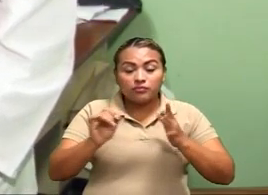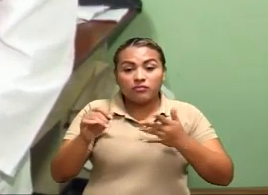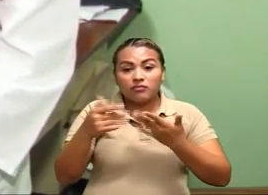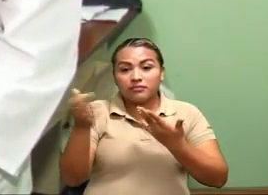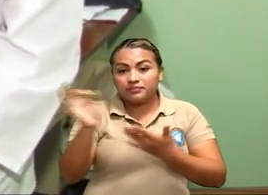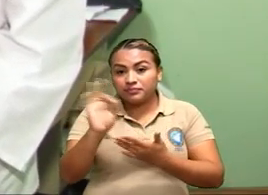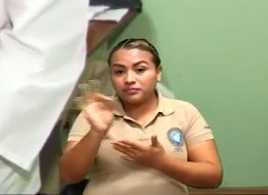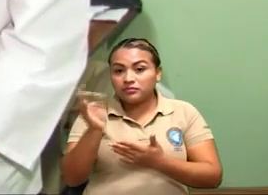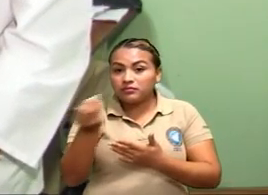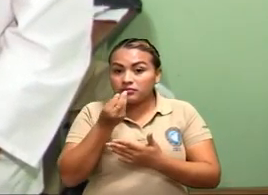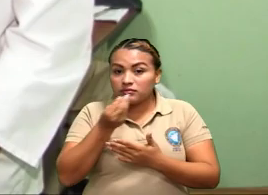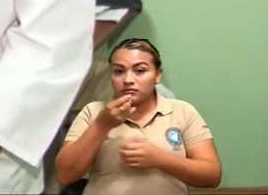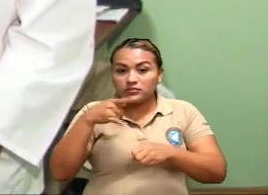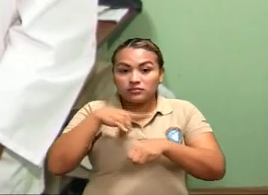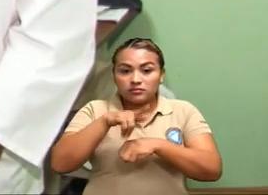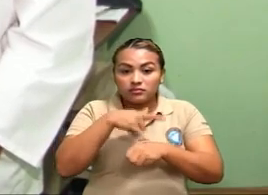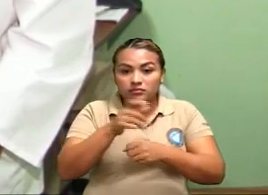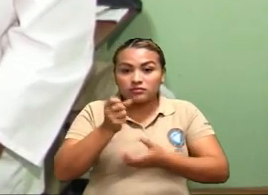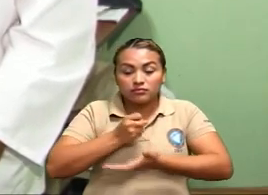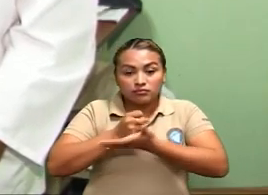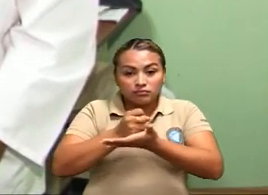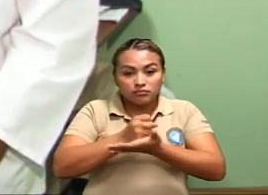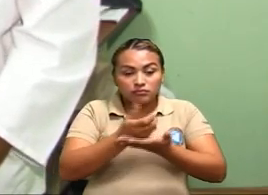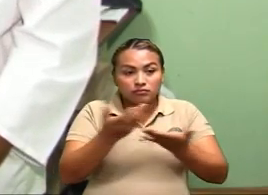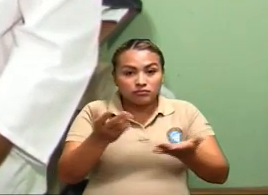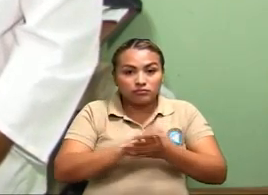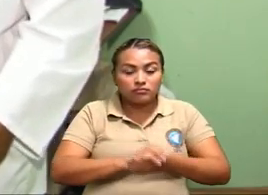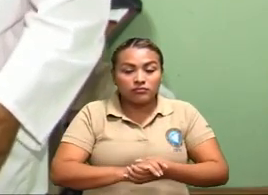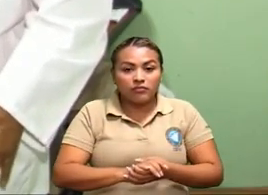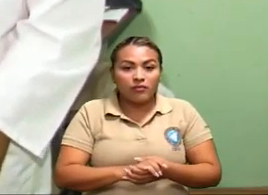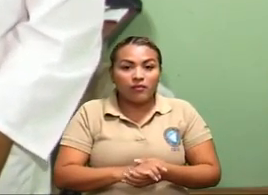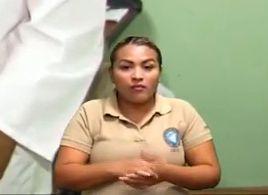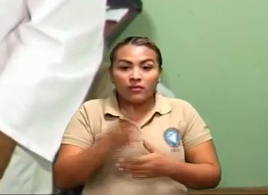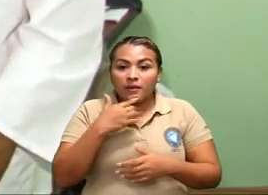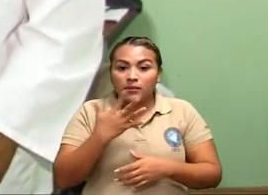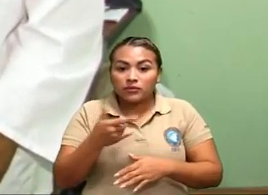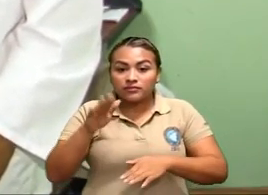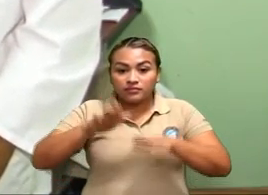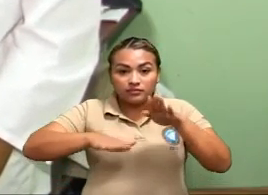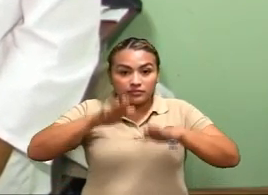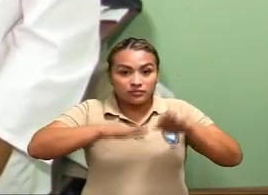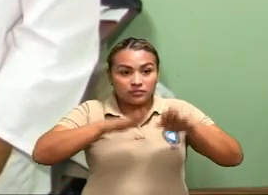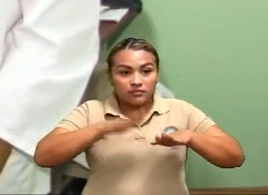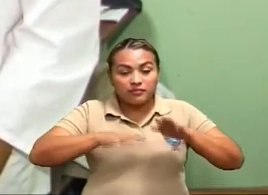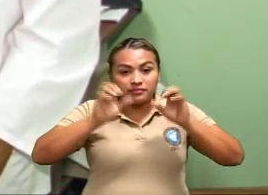alimentación, buscar ayuda, si no la podemos hacer nosotros, porque ¿qué pasa? A veces hacemos dieta,